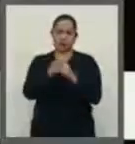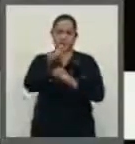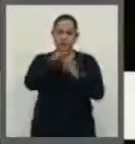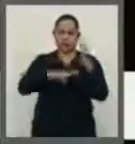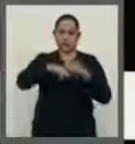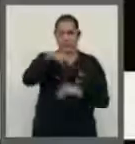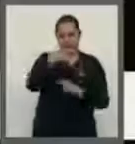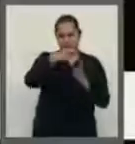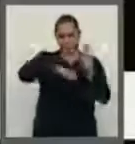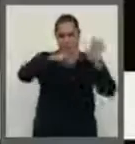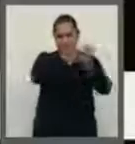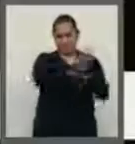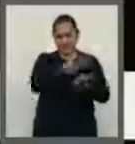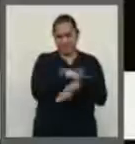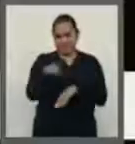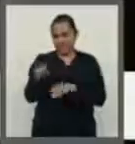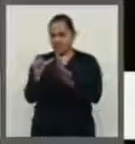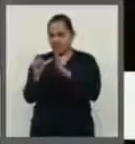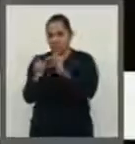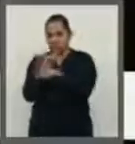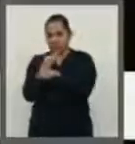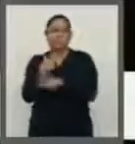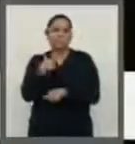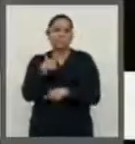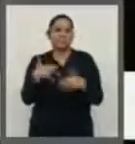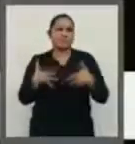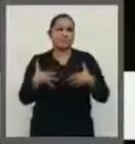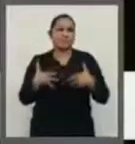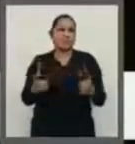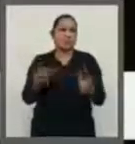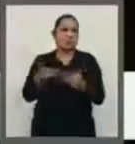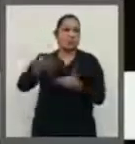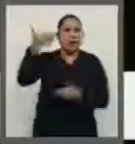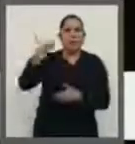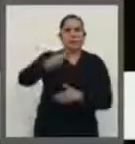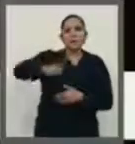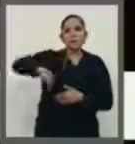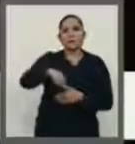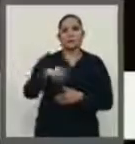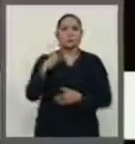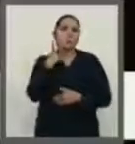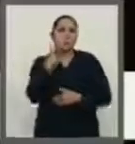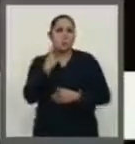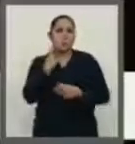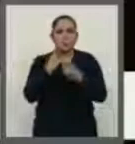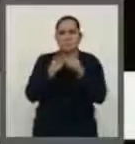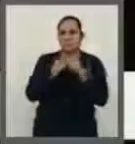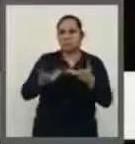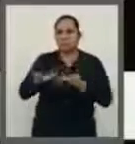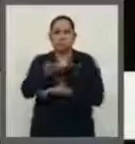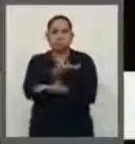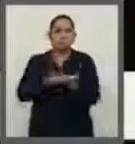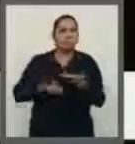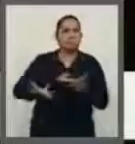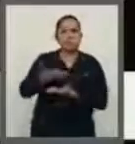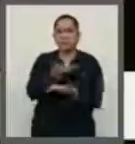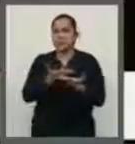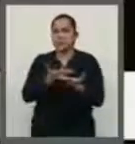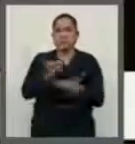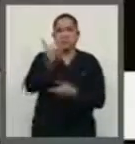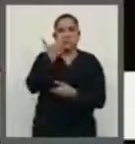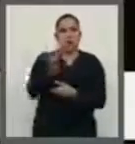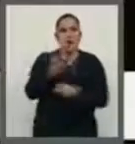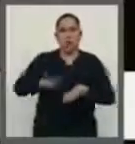y entiendo que era parte de la negociación política, el constituyente permanente determinó